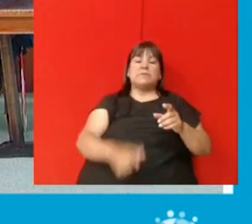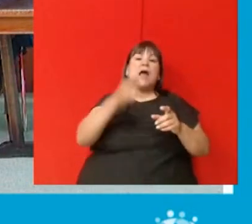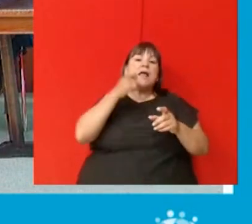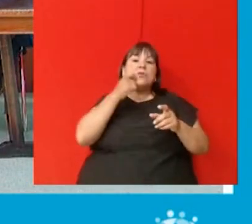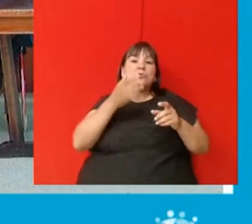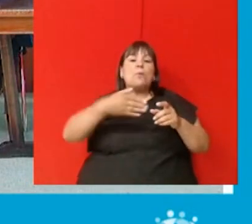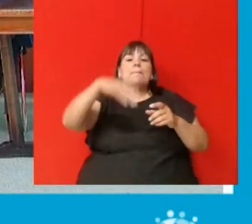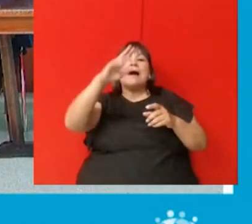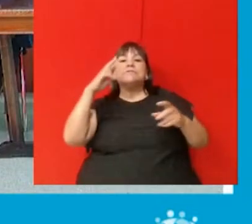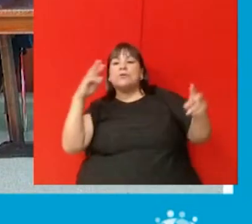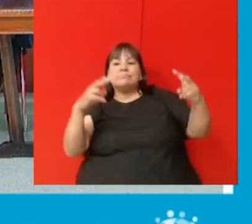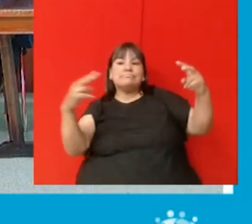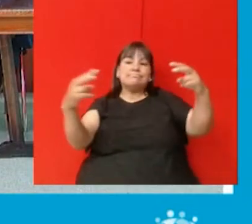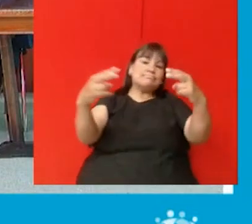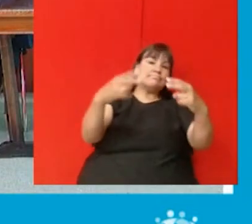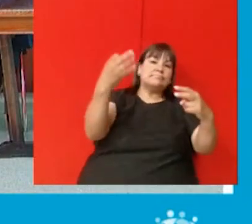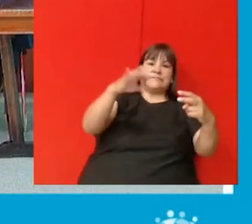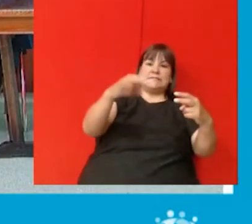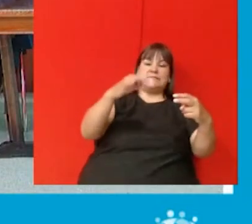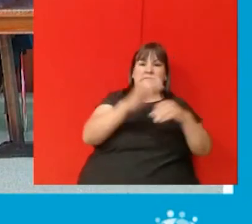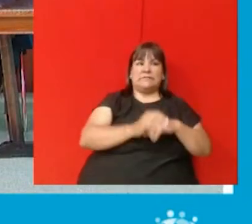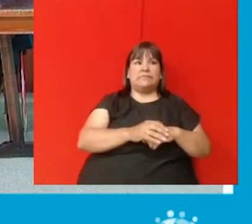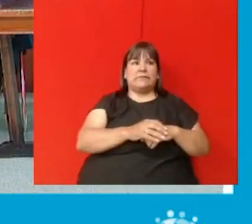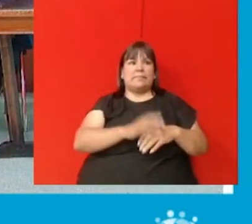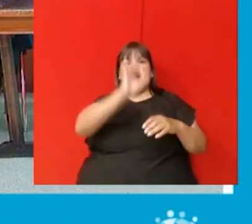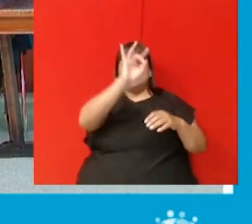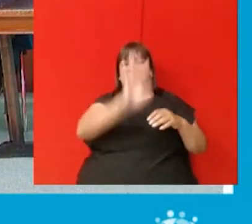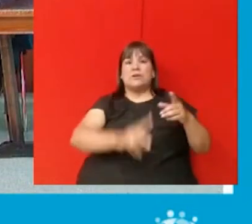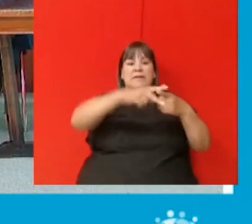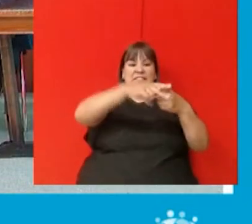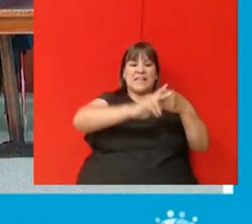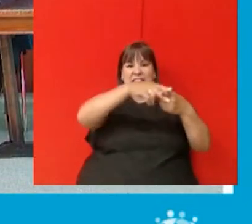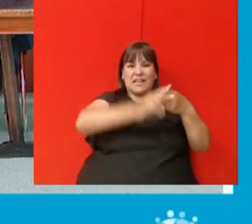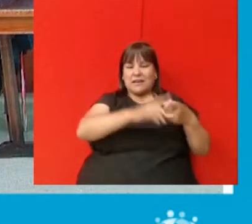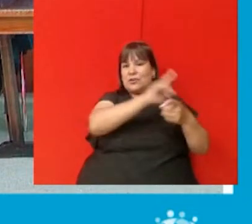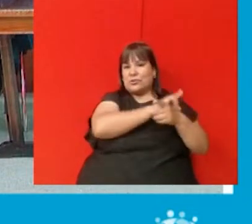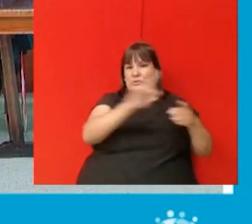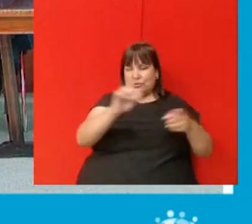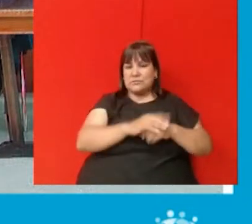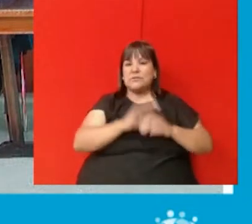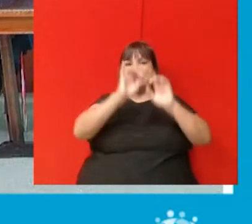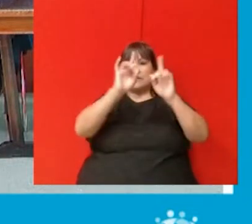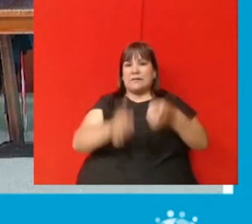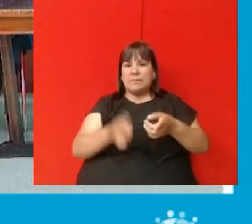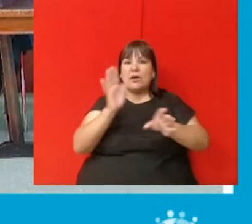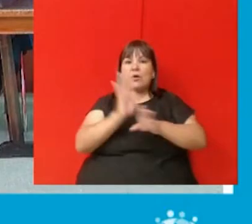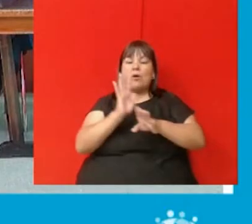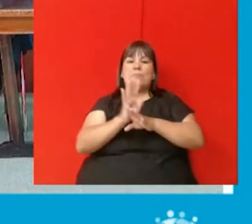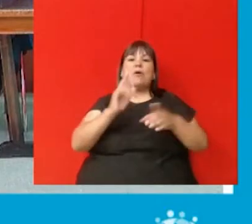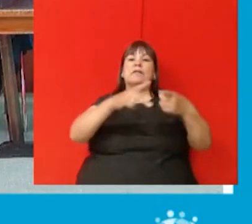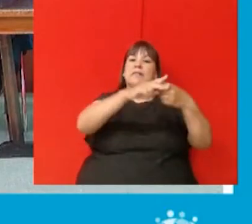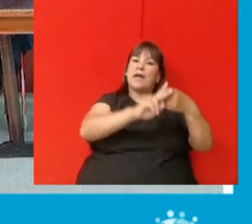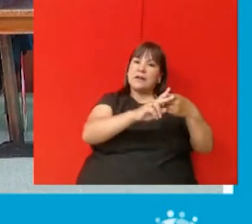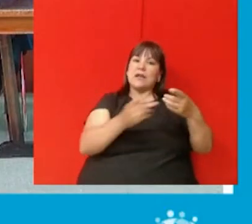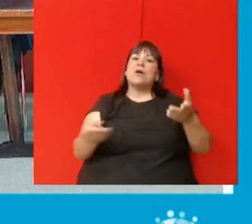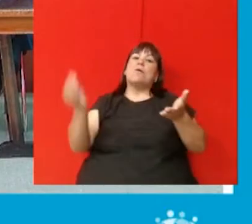de lo sociohumanístico, no tan técnico procedimental, sino que complemente todo eso técnico